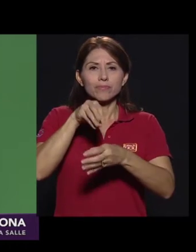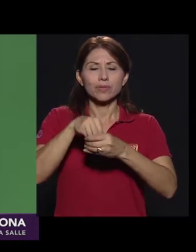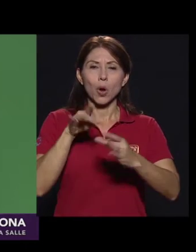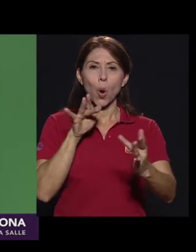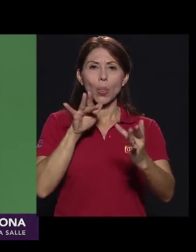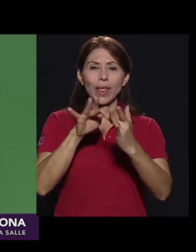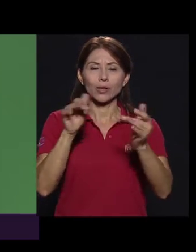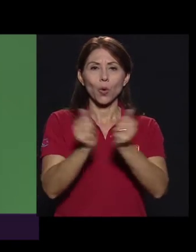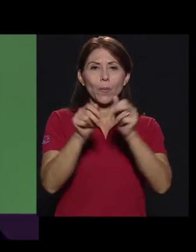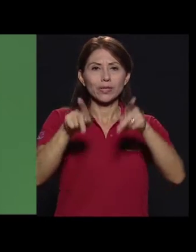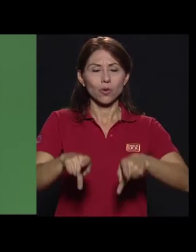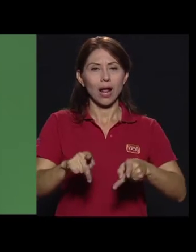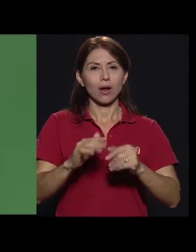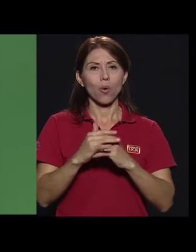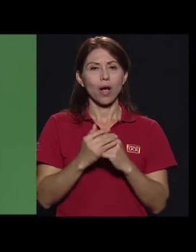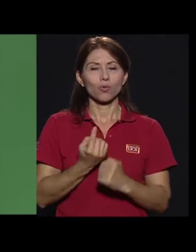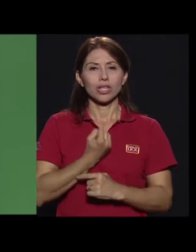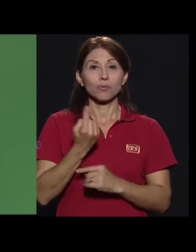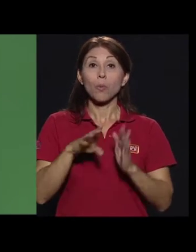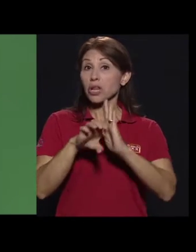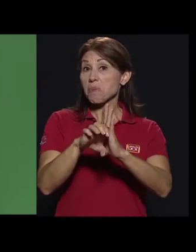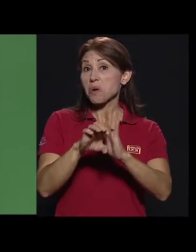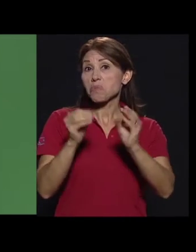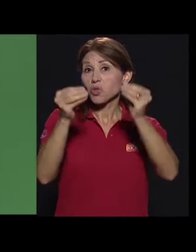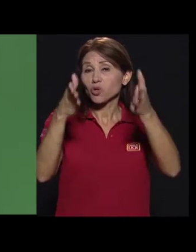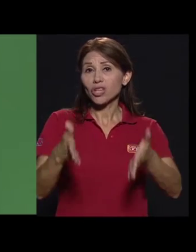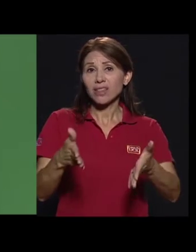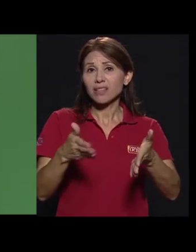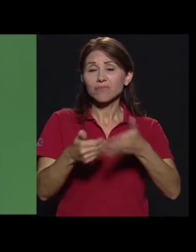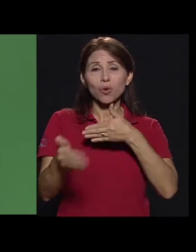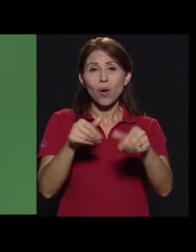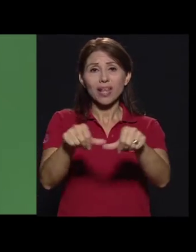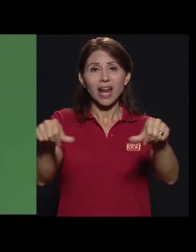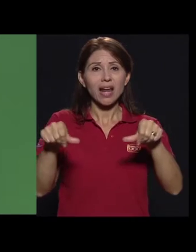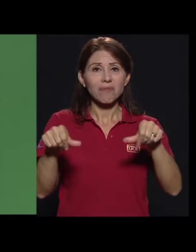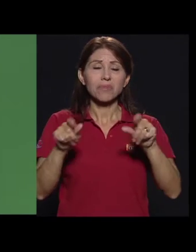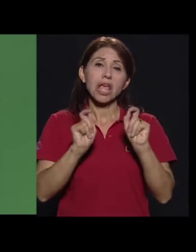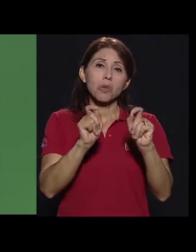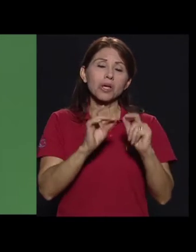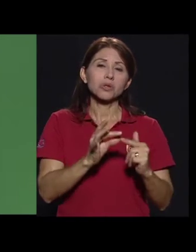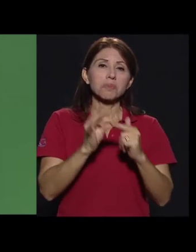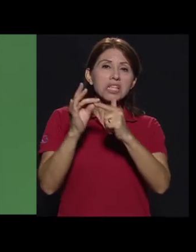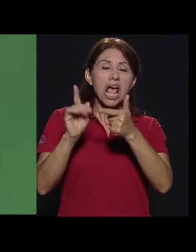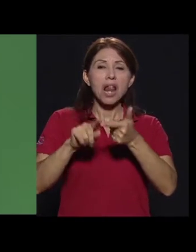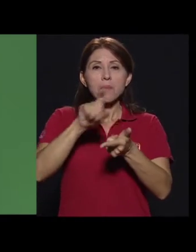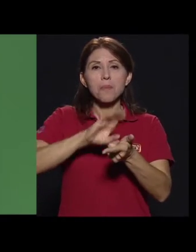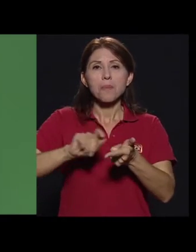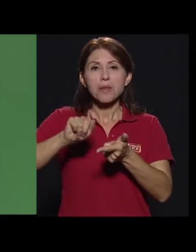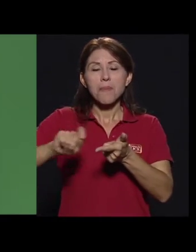autismo, como lo son docentes, docentes en cualquier área, educación especial, primaria, secundaria,